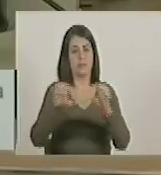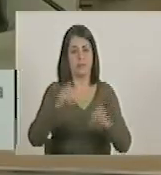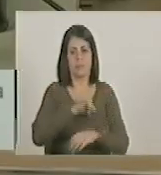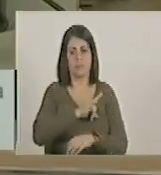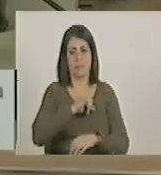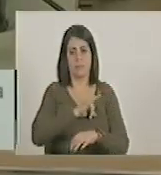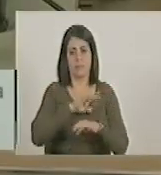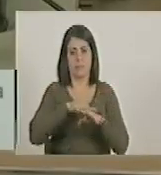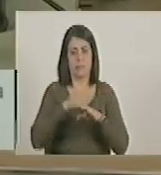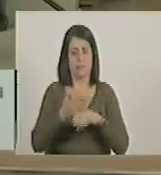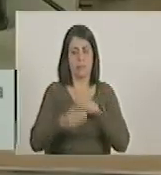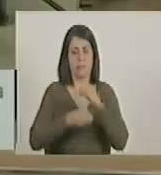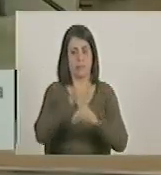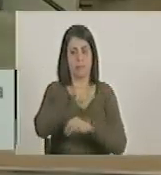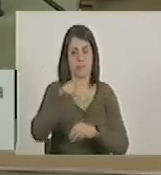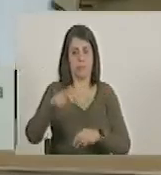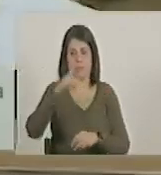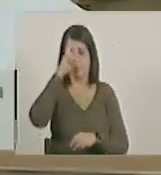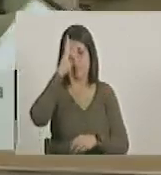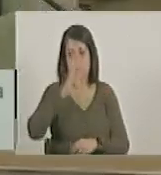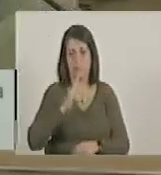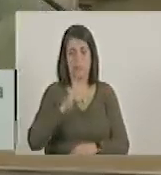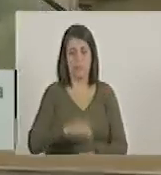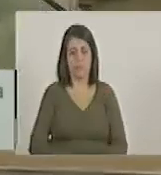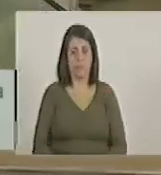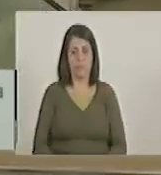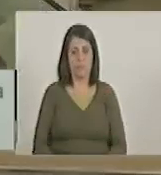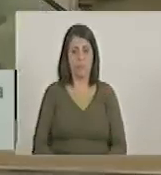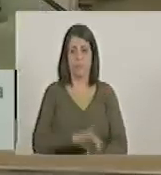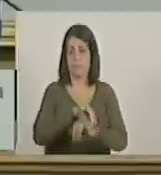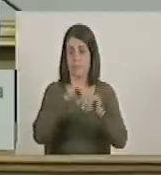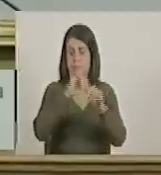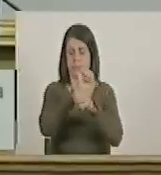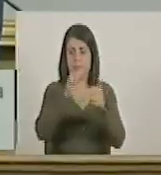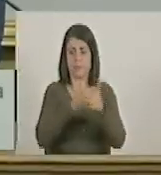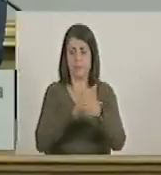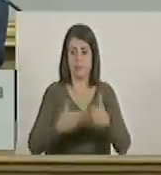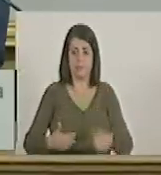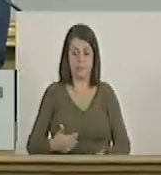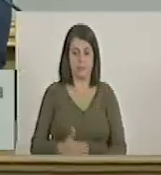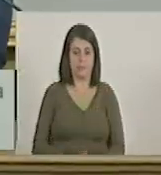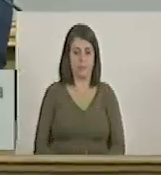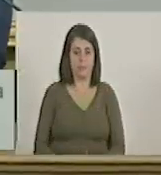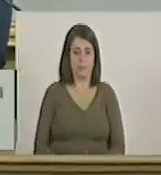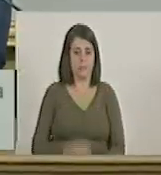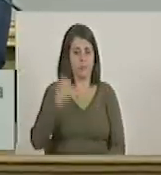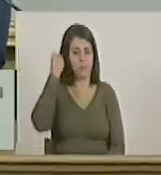para personas con discapacidad. Es todo, vicepresidente. Consideración.